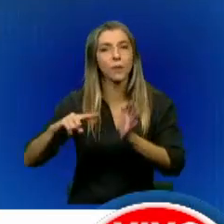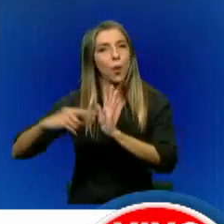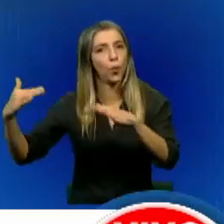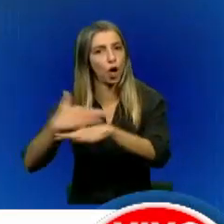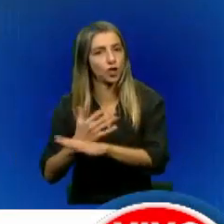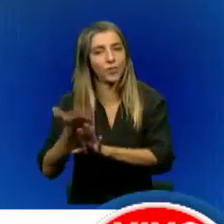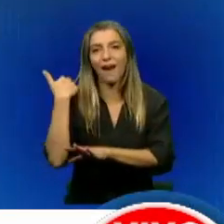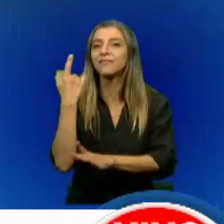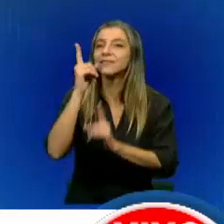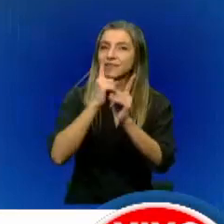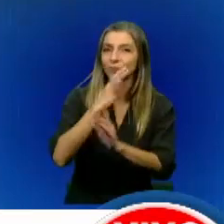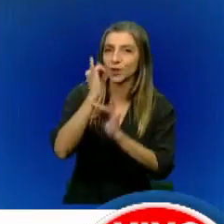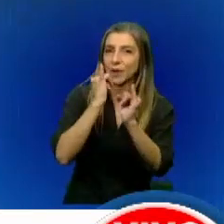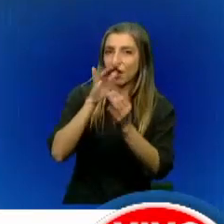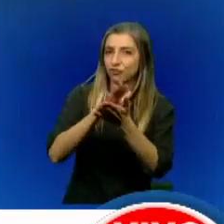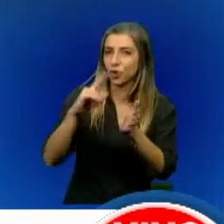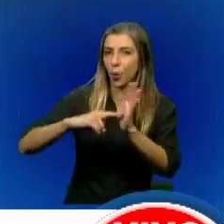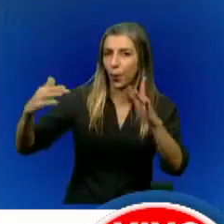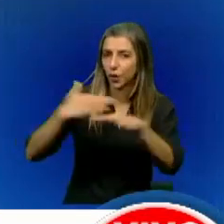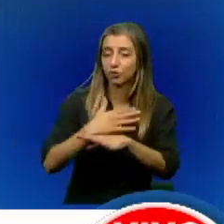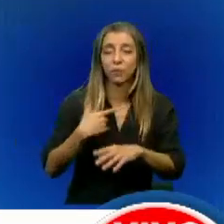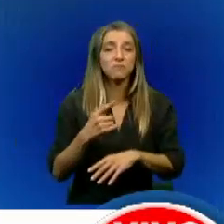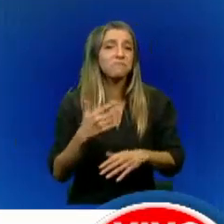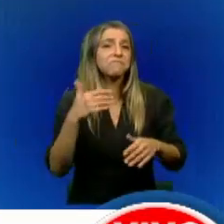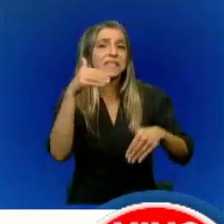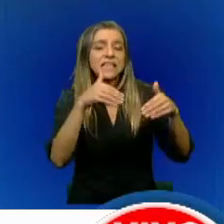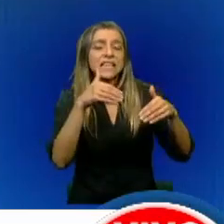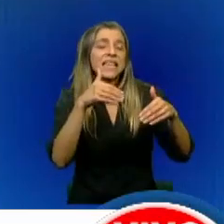anteriormente mencionada. En la legislación nacional es muy claro.